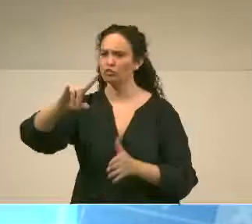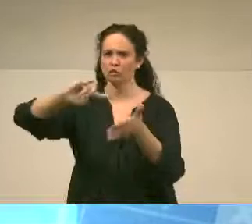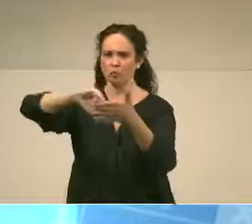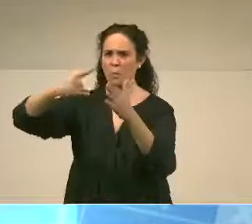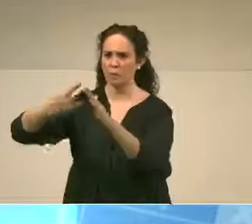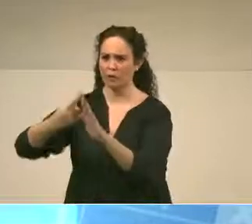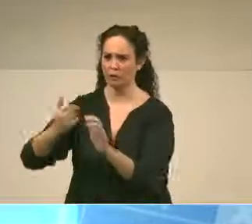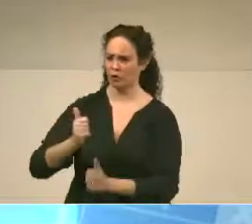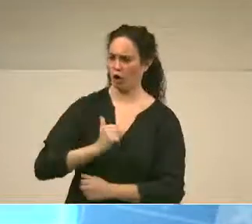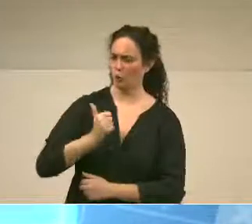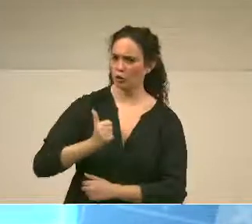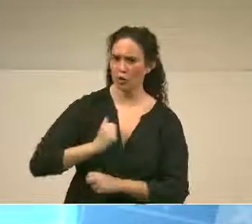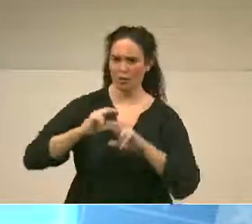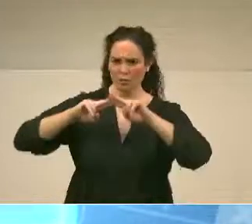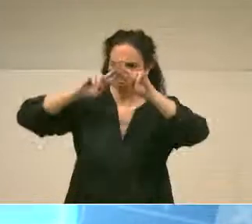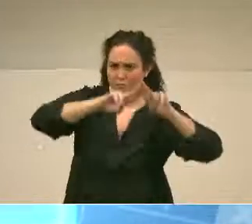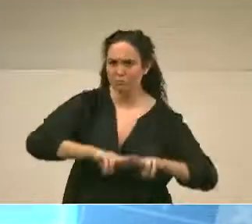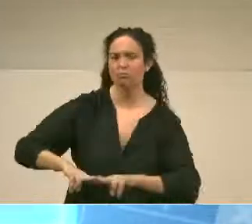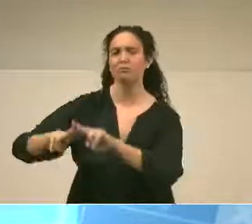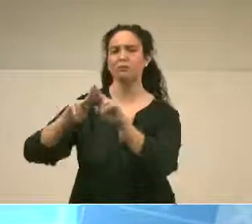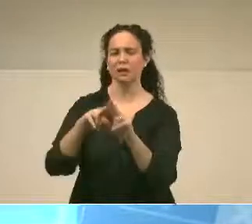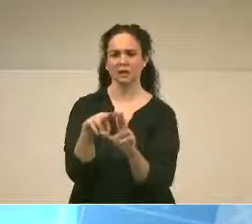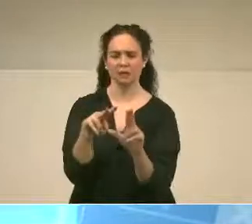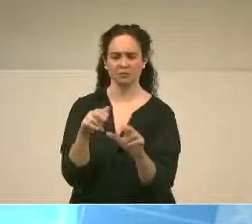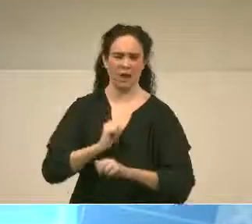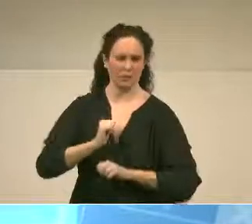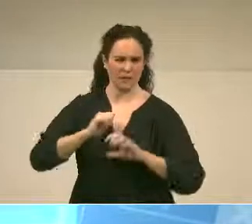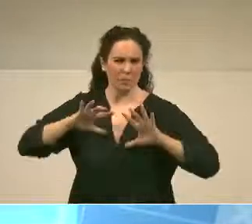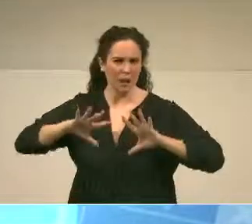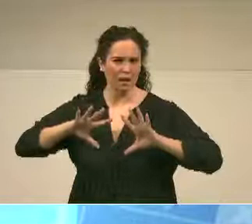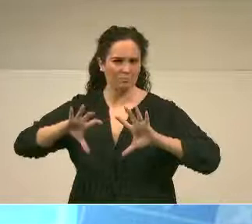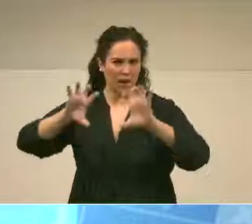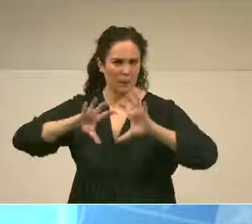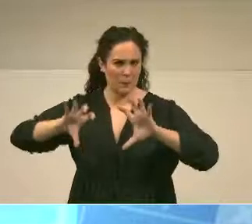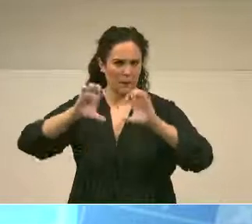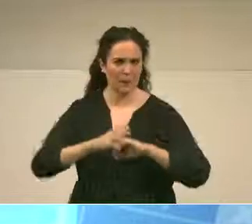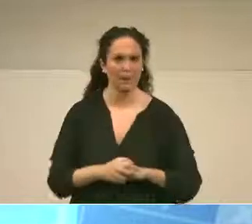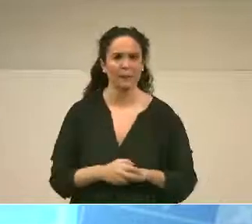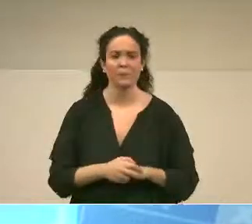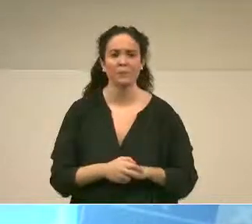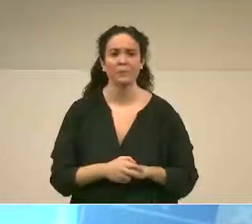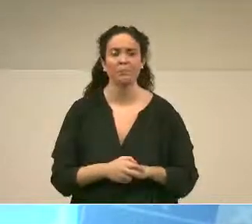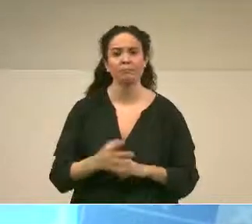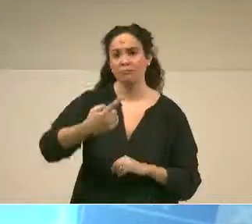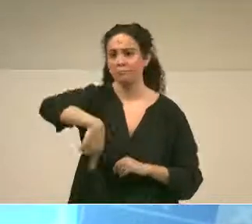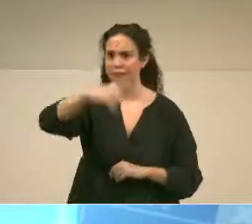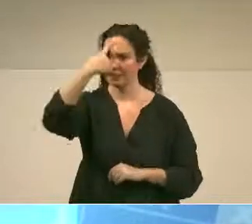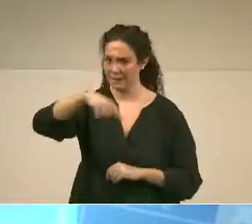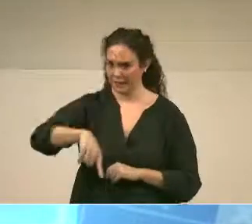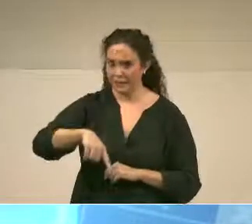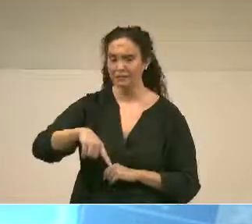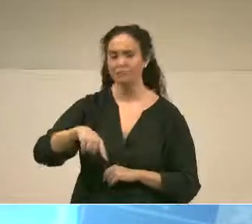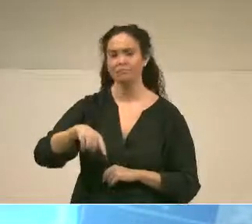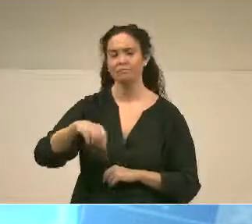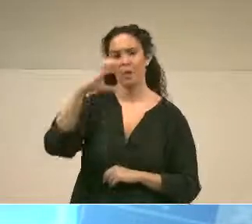eta aukerak aztertzeko eta ondo egina izateko. Badakizue baita ere, gure zientzia eta